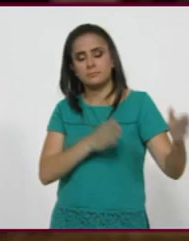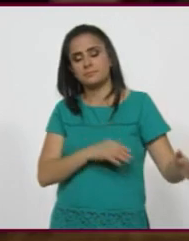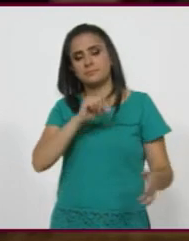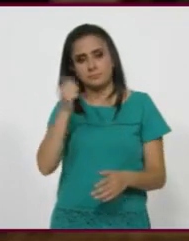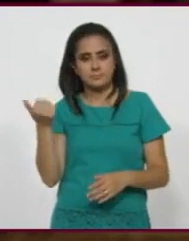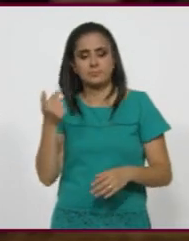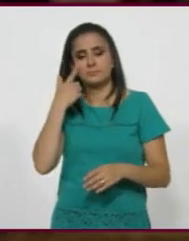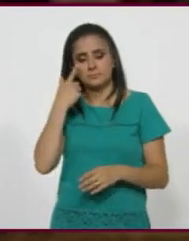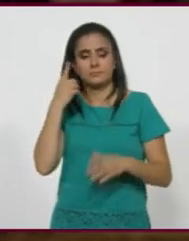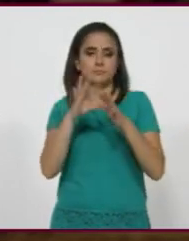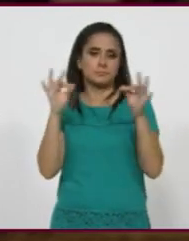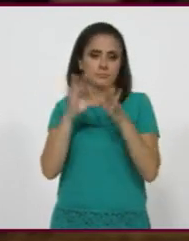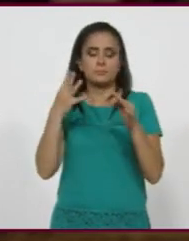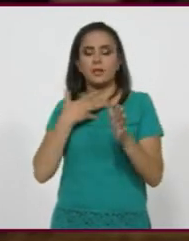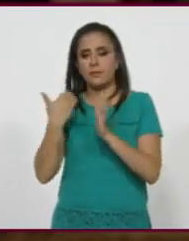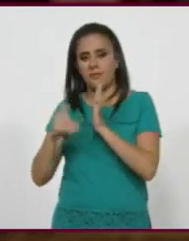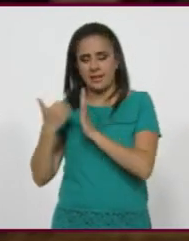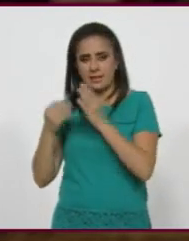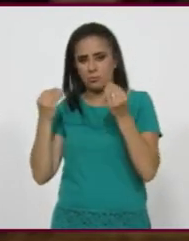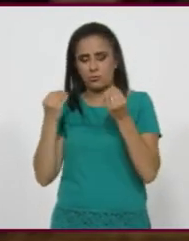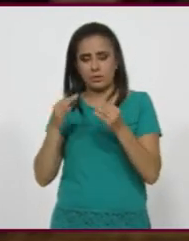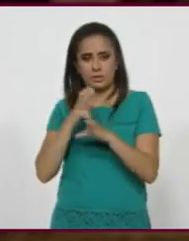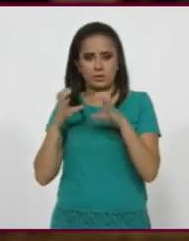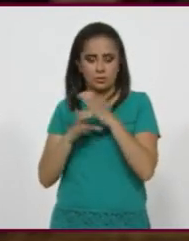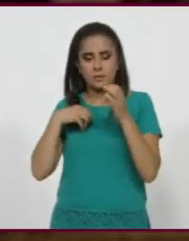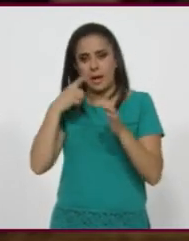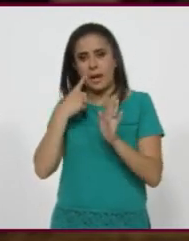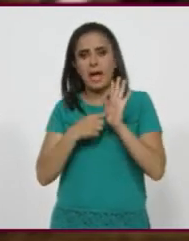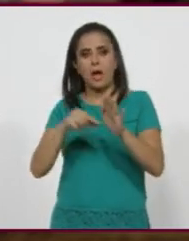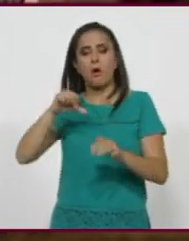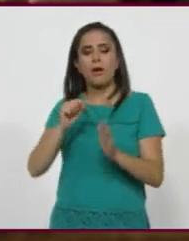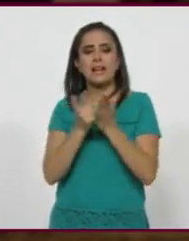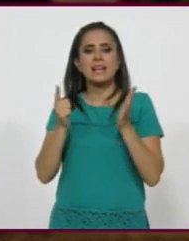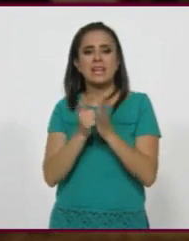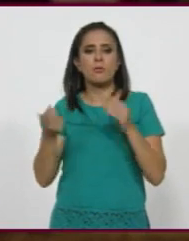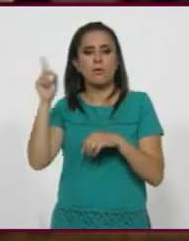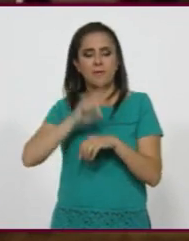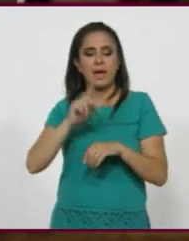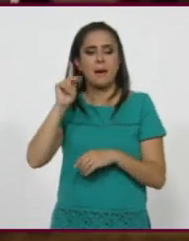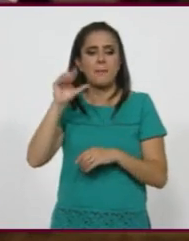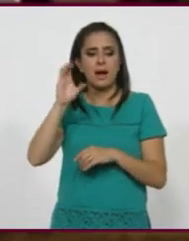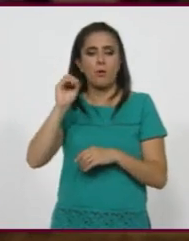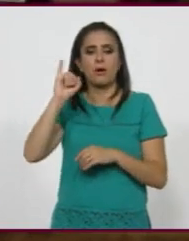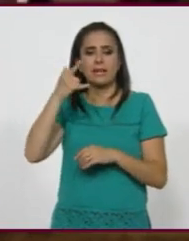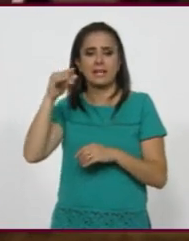sigue, Javier, porque tenemos todavía pendiente. Yo creo que les presento de una vez el libro del día. Órale. Es este de Paco Ignacio